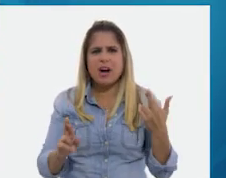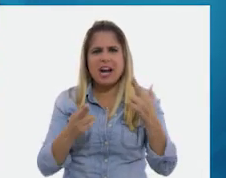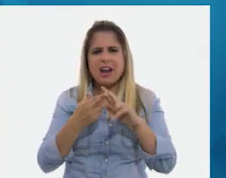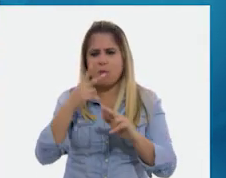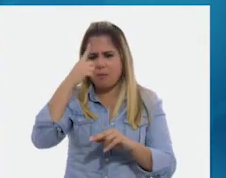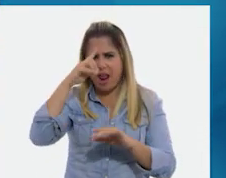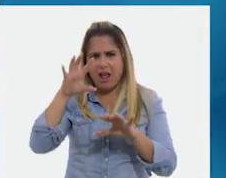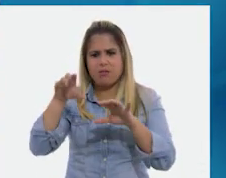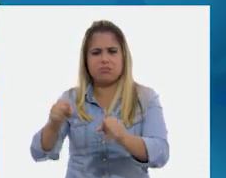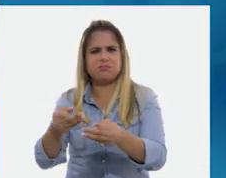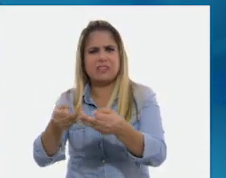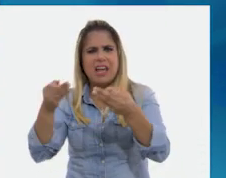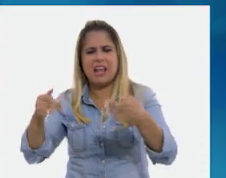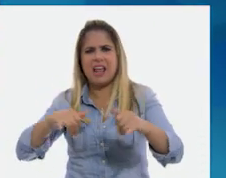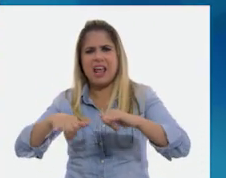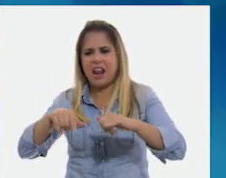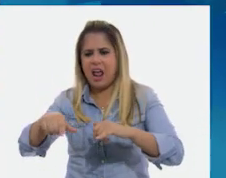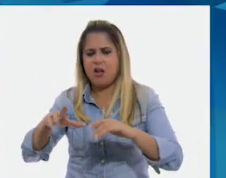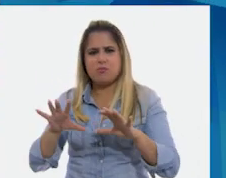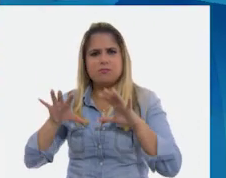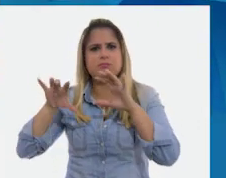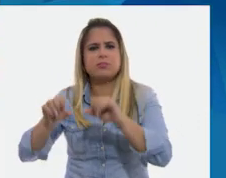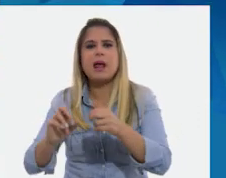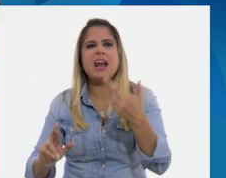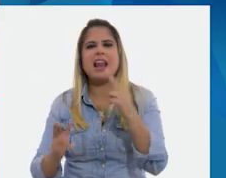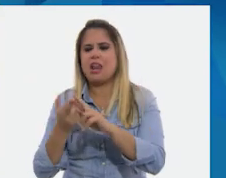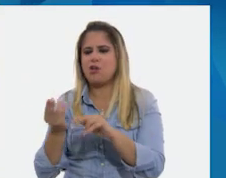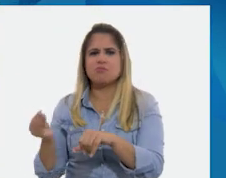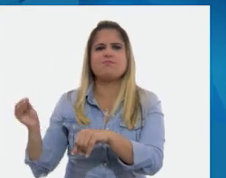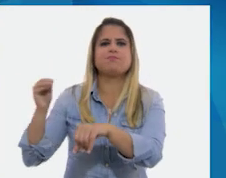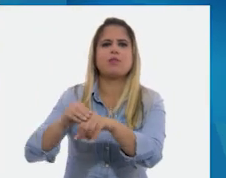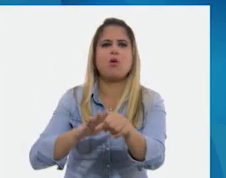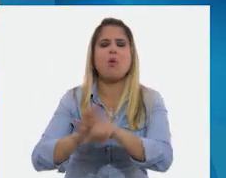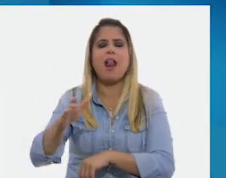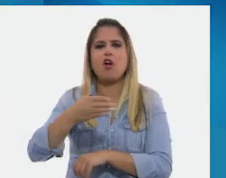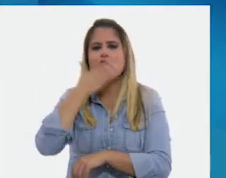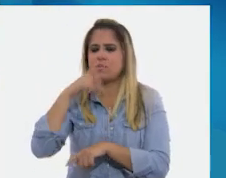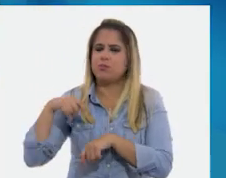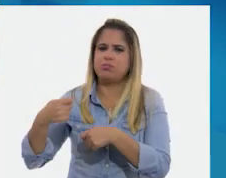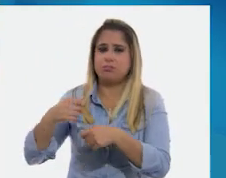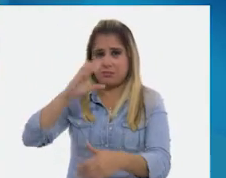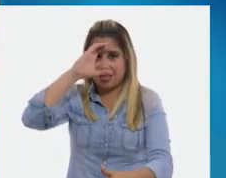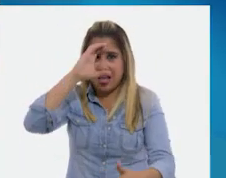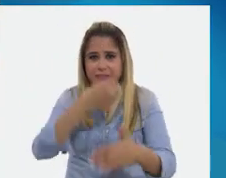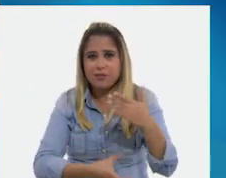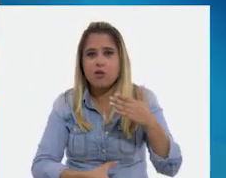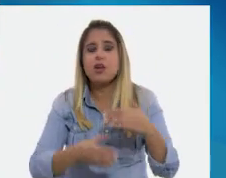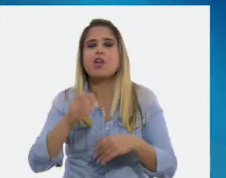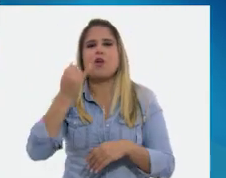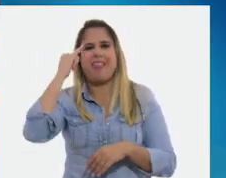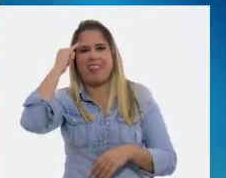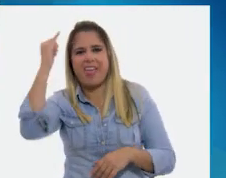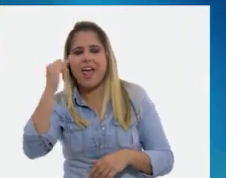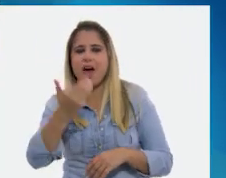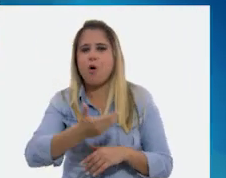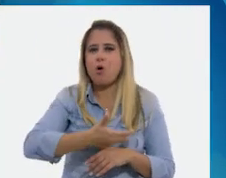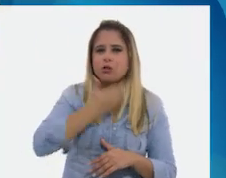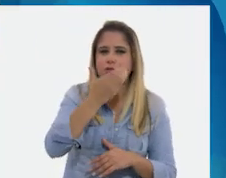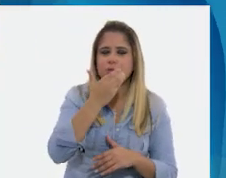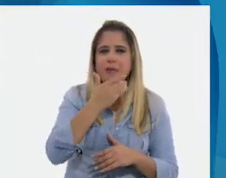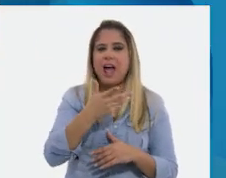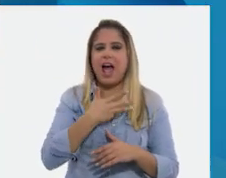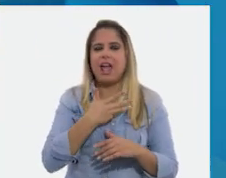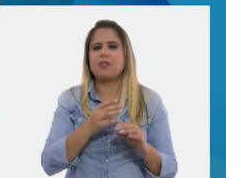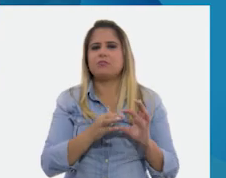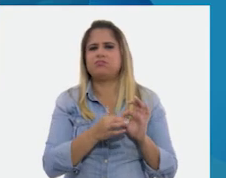territorio como una forma de consolidar su dominio a través de la tradición católica y el conjunto de ideas, sentimientos y costumbres que la